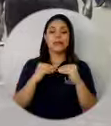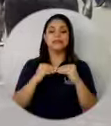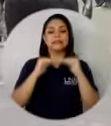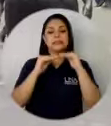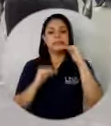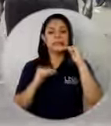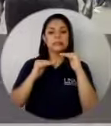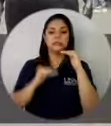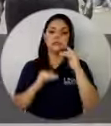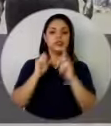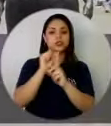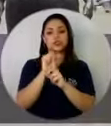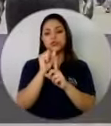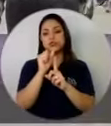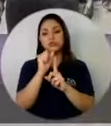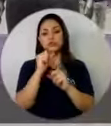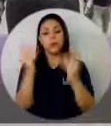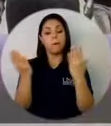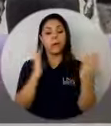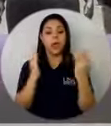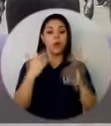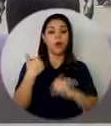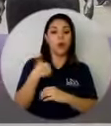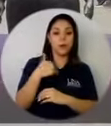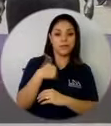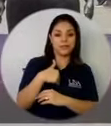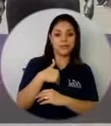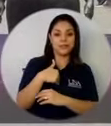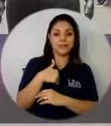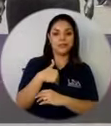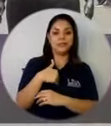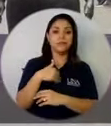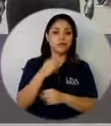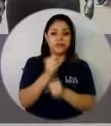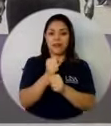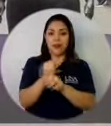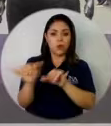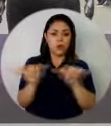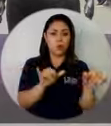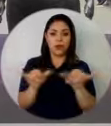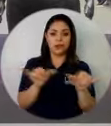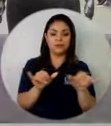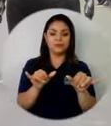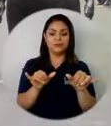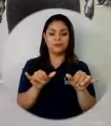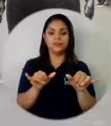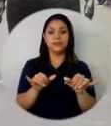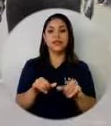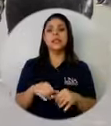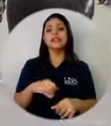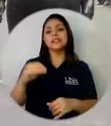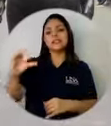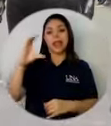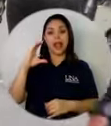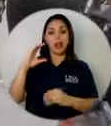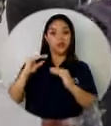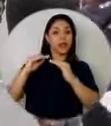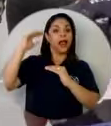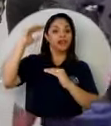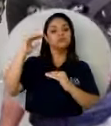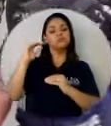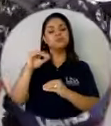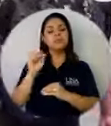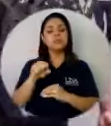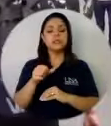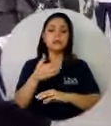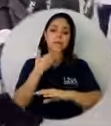con respecto a los hombres por trabajos similares que las mujeres de salarios altos. La brecha se ha logrado cerrar en salarios altos